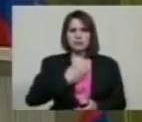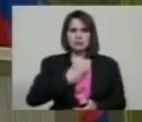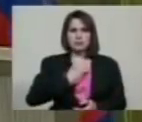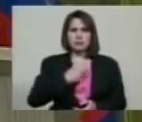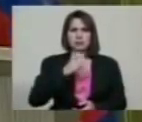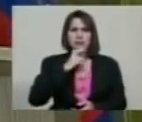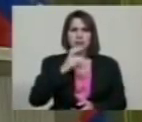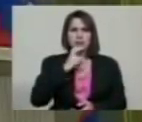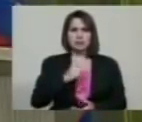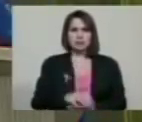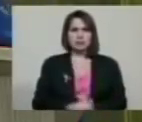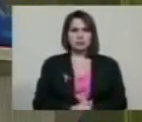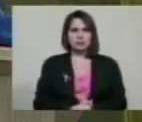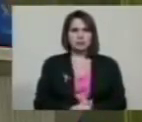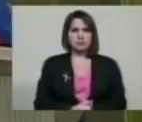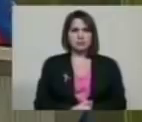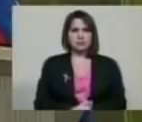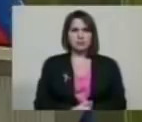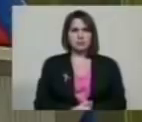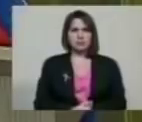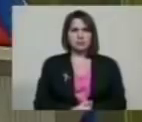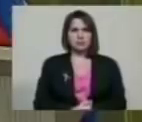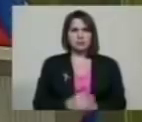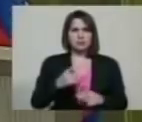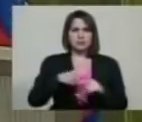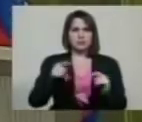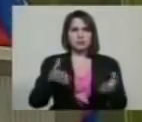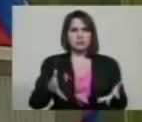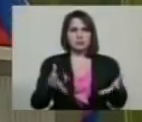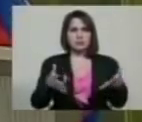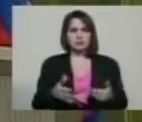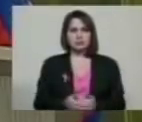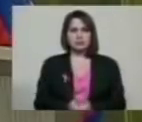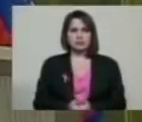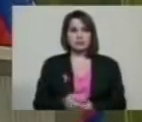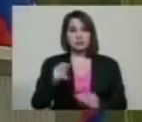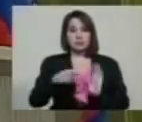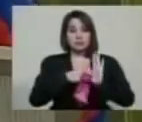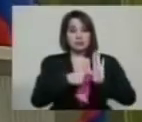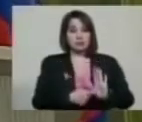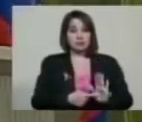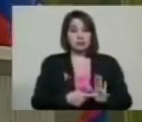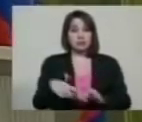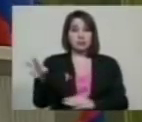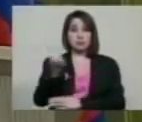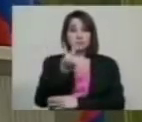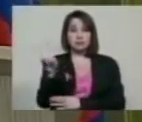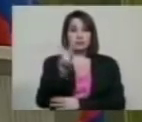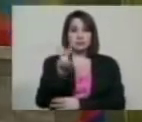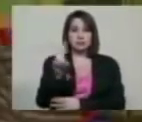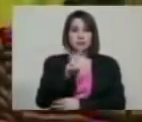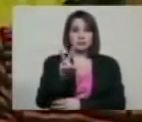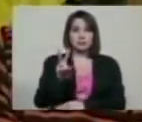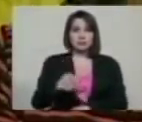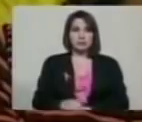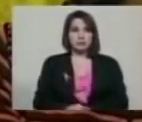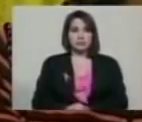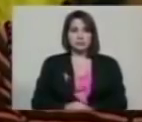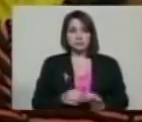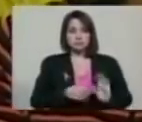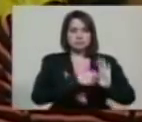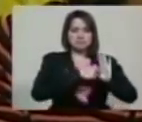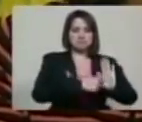conquistados, pero también triunfos de demostrar que Venezuela es un país pujante, que se le planta a